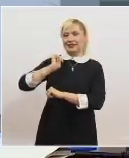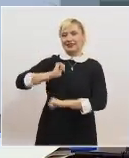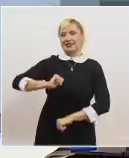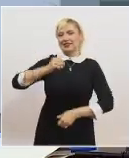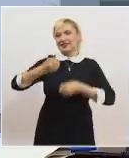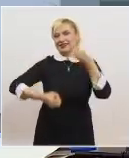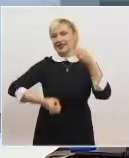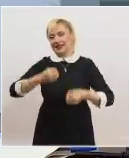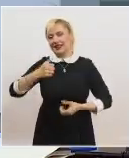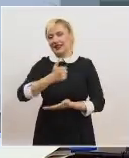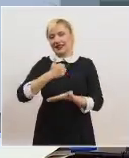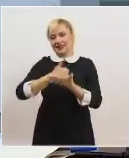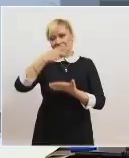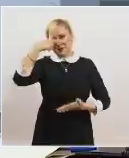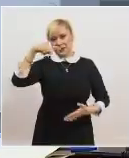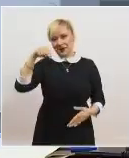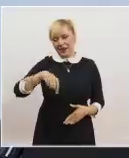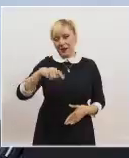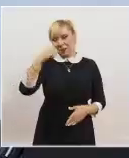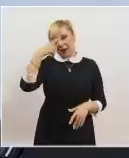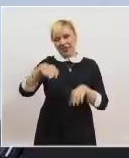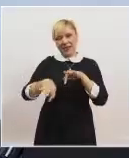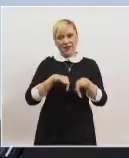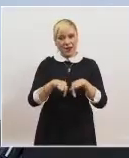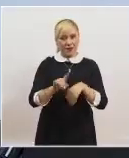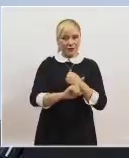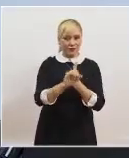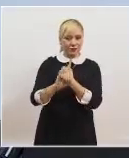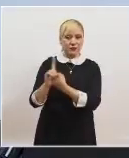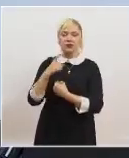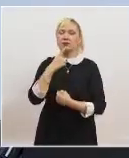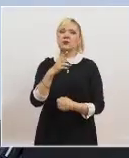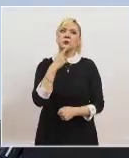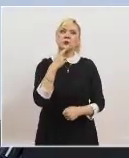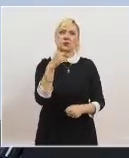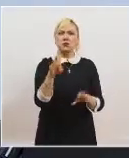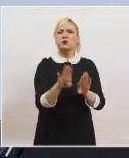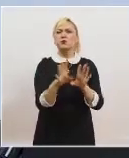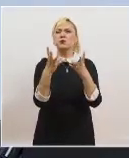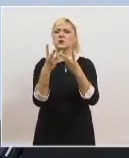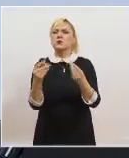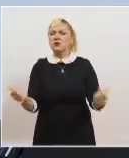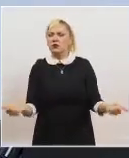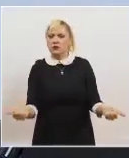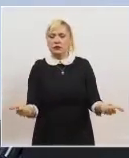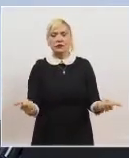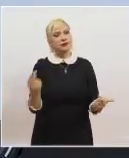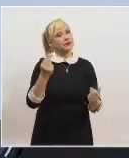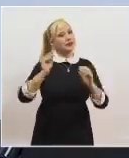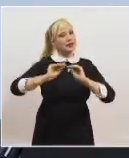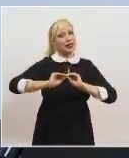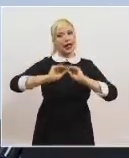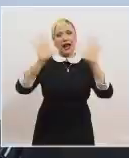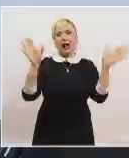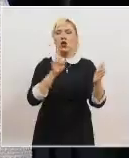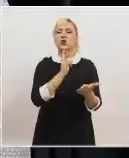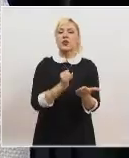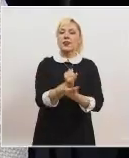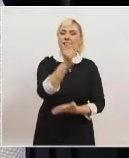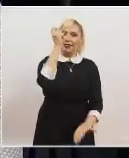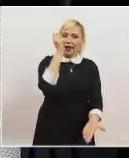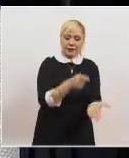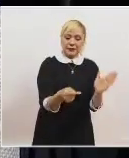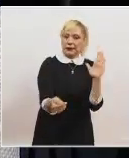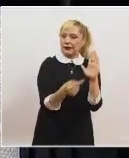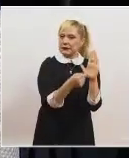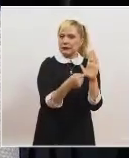Colectivos en la Ciudad de México, quien añadió que la vía idónea para solucionarlo es la aclaración en la sentencia. Para